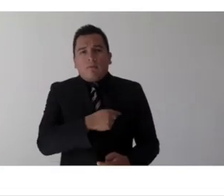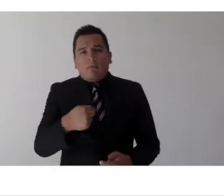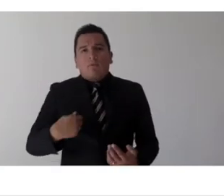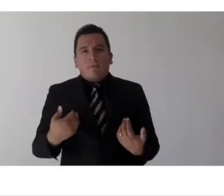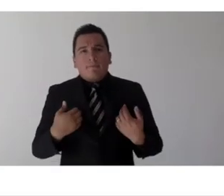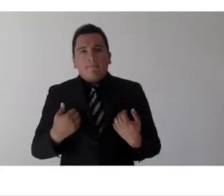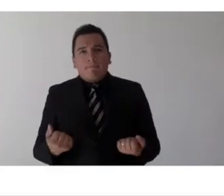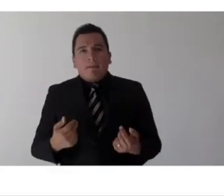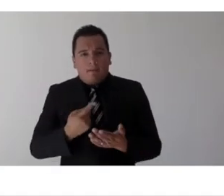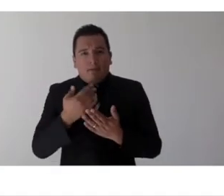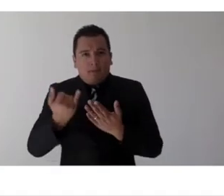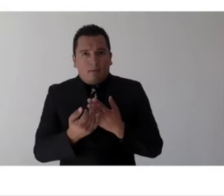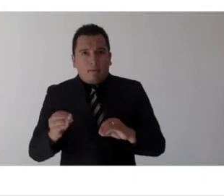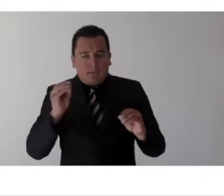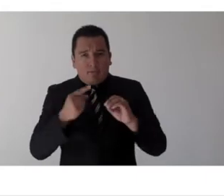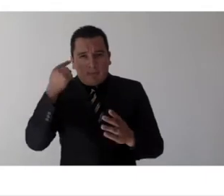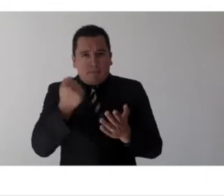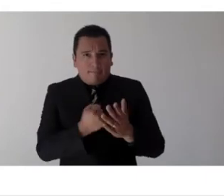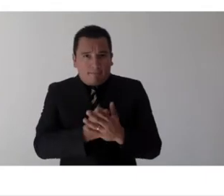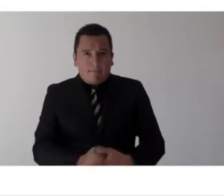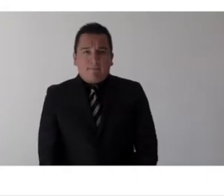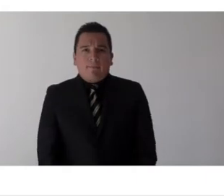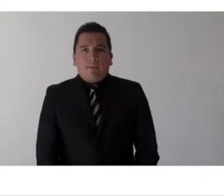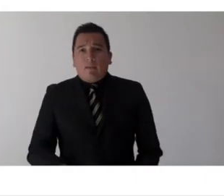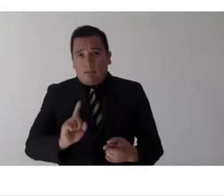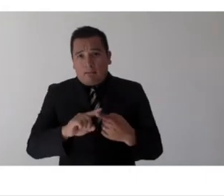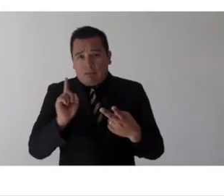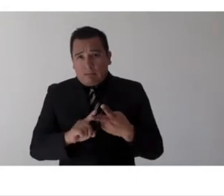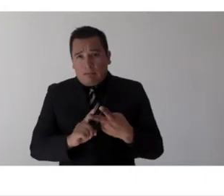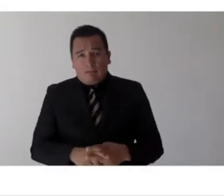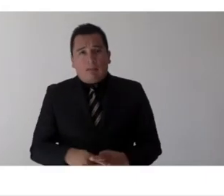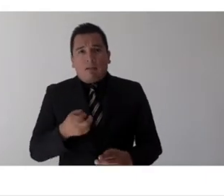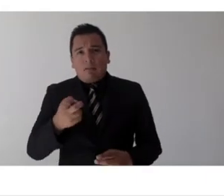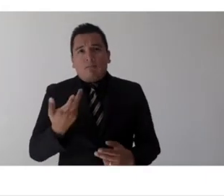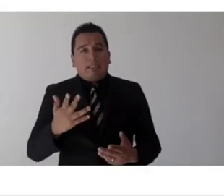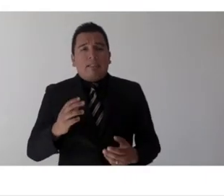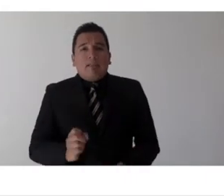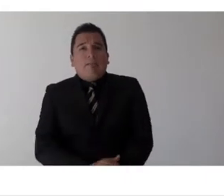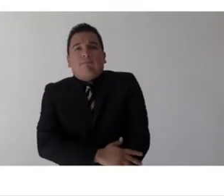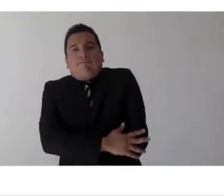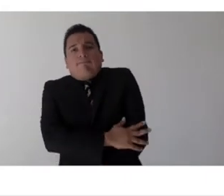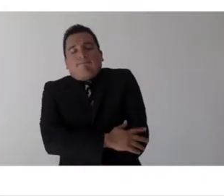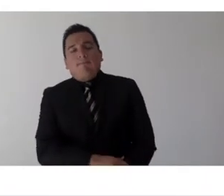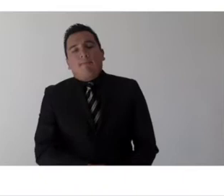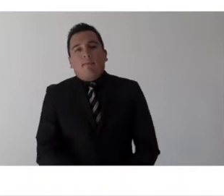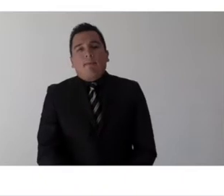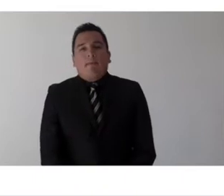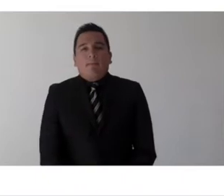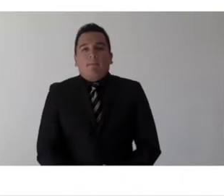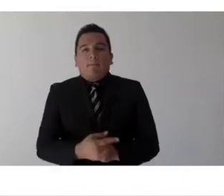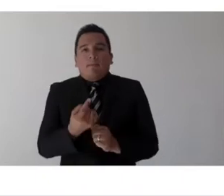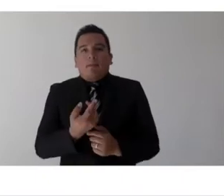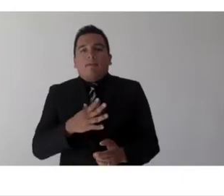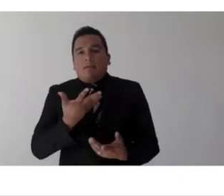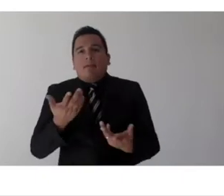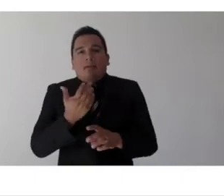proyectos de exigencia. Y después estos 2 componentes es como la parte más emocional o los recursos más emocionales